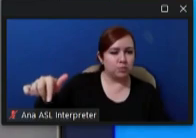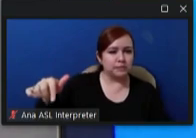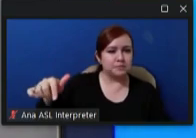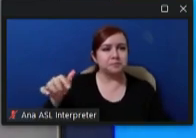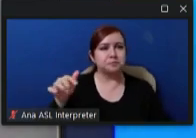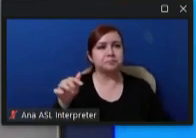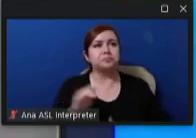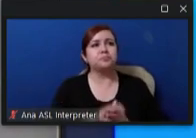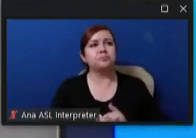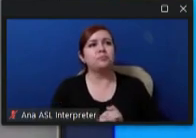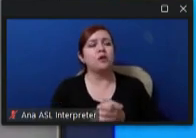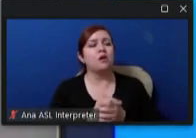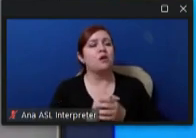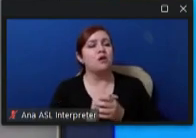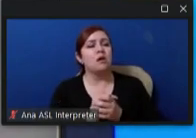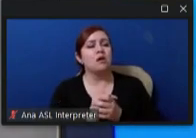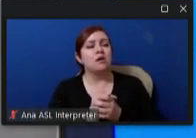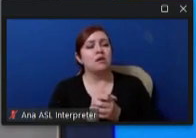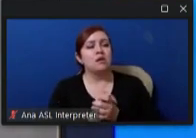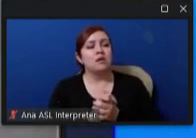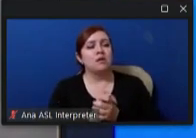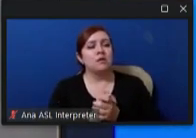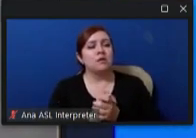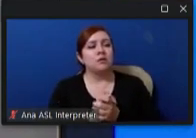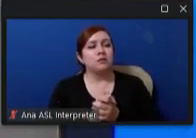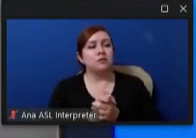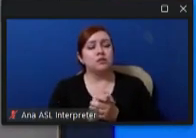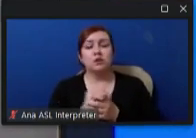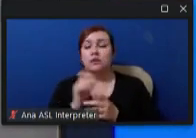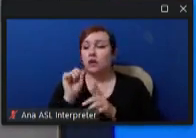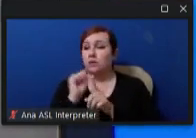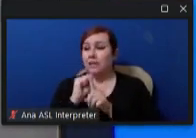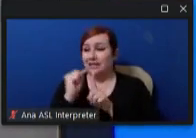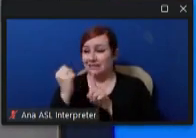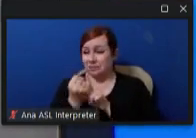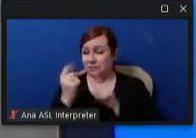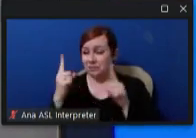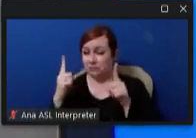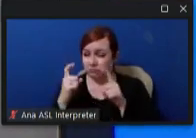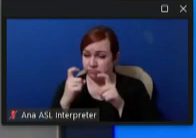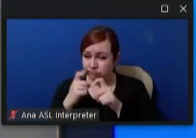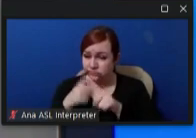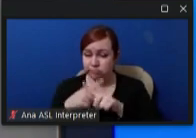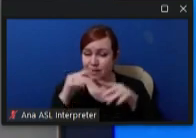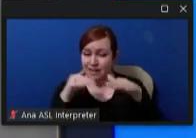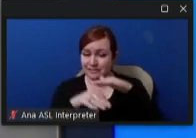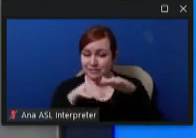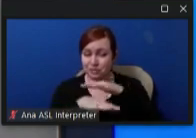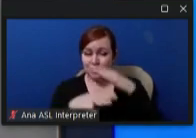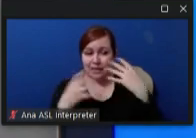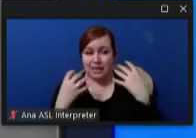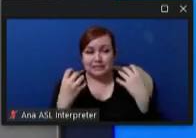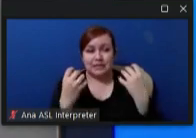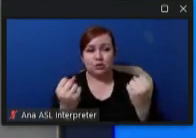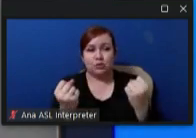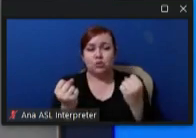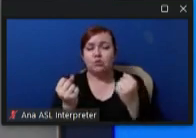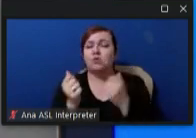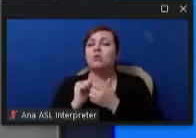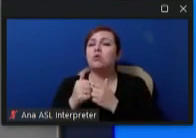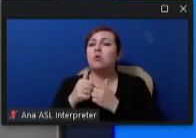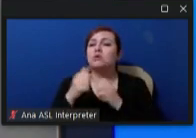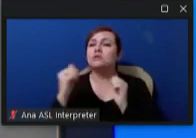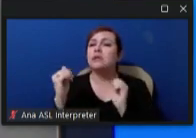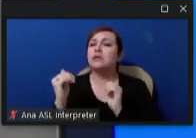¿cómo es que están logrando, dentro de una situación especialmente compleja de acceso a la salud, que es la que enfrenta el